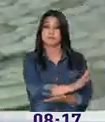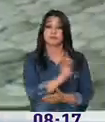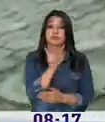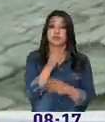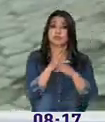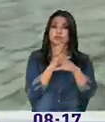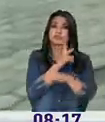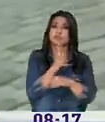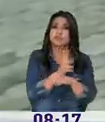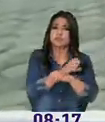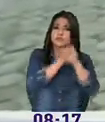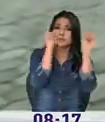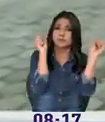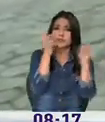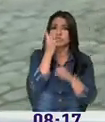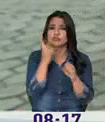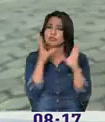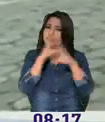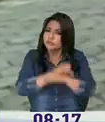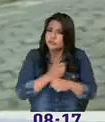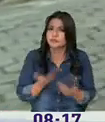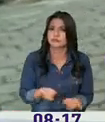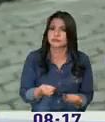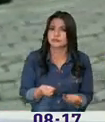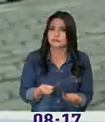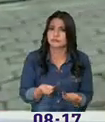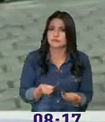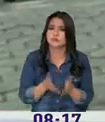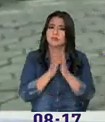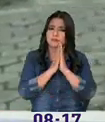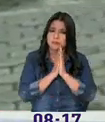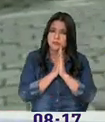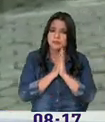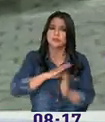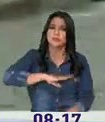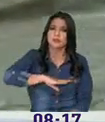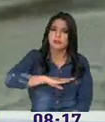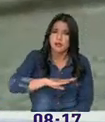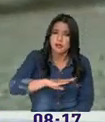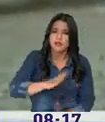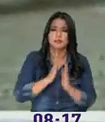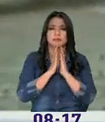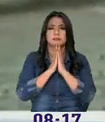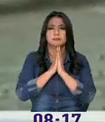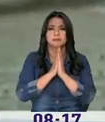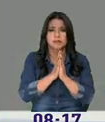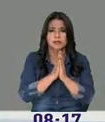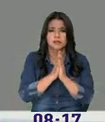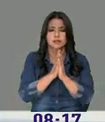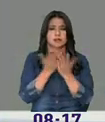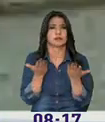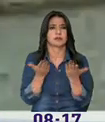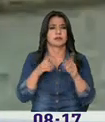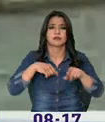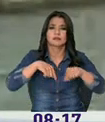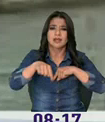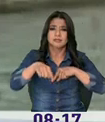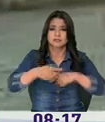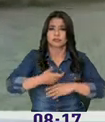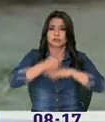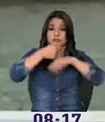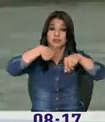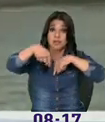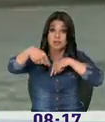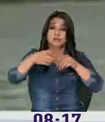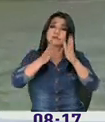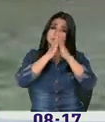bus 2 horas en la mañana y 2 horas en la noche. Solicitamos al señor alcalde, al señor secretario de movilidad, nos